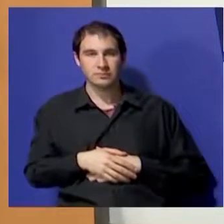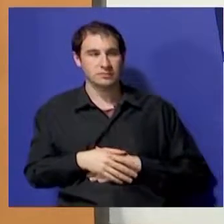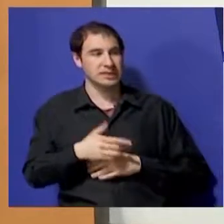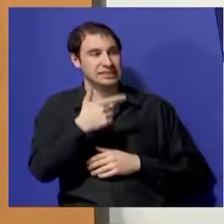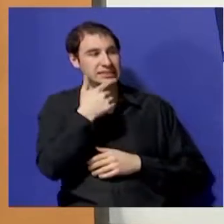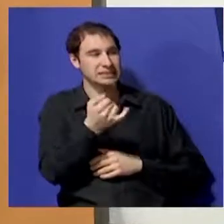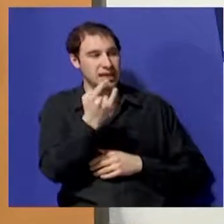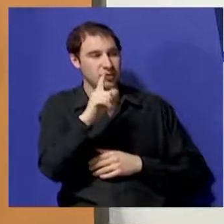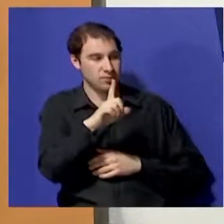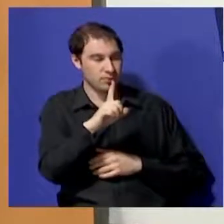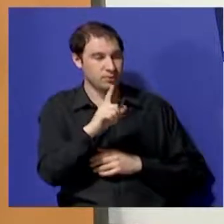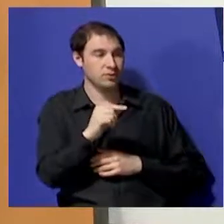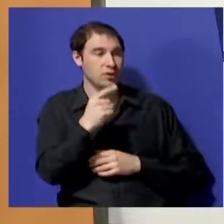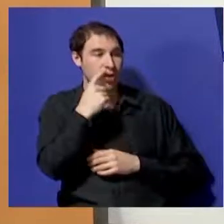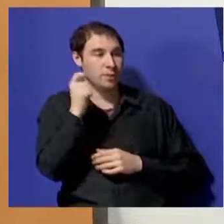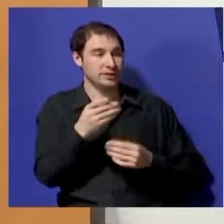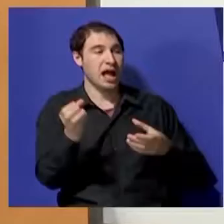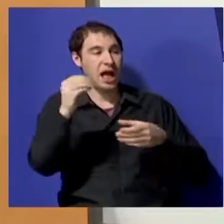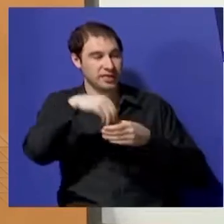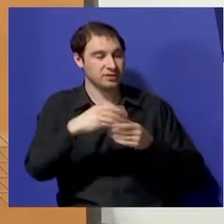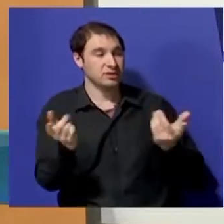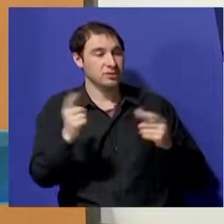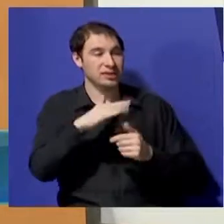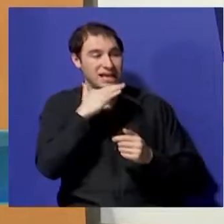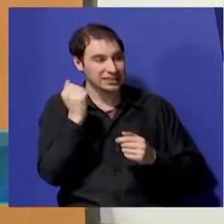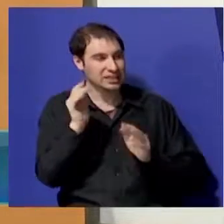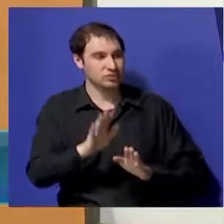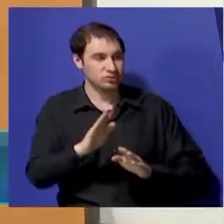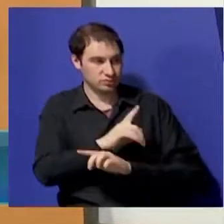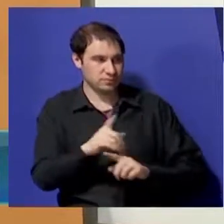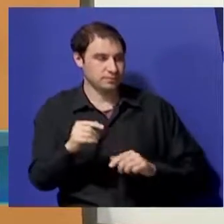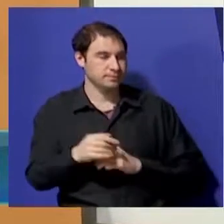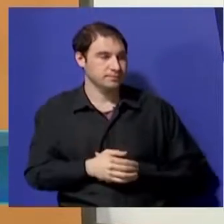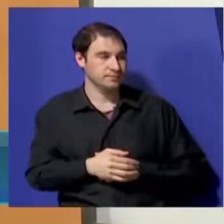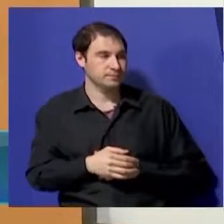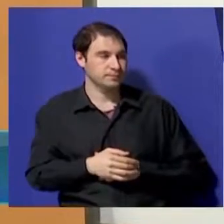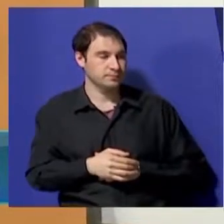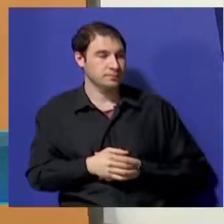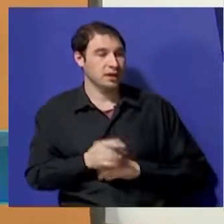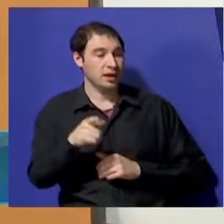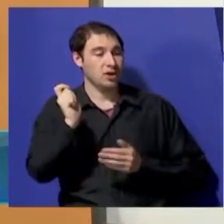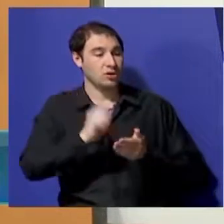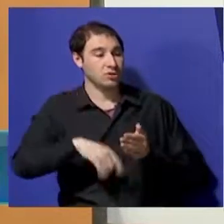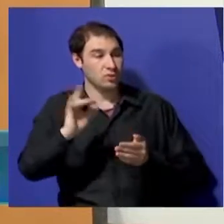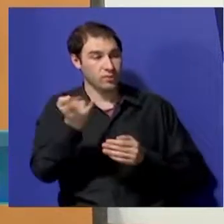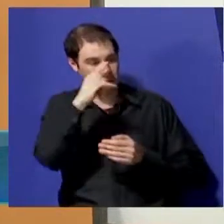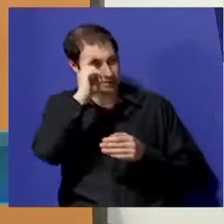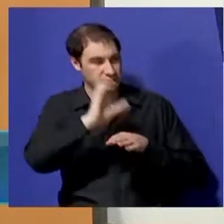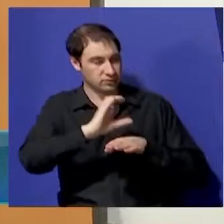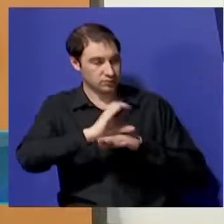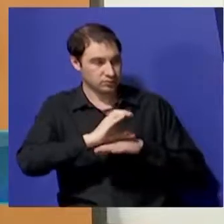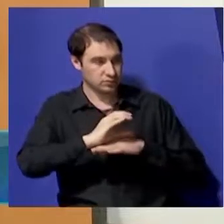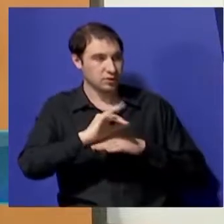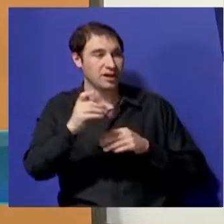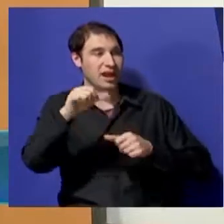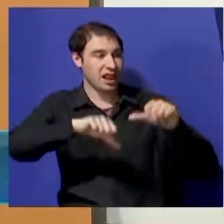Saúl Ceballos es integrante de la Asamblea Hachal No Se Toca y fue quien contrató a la Universidad Nacional de Cuyo, precisamente